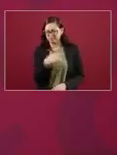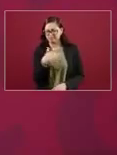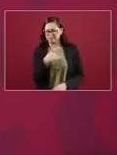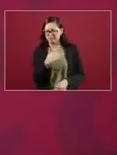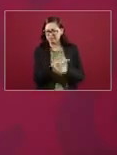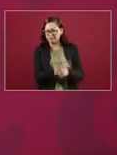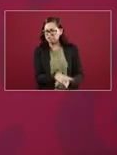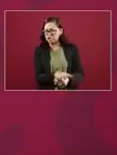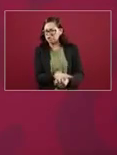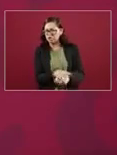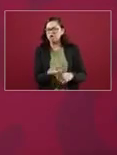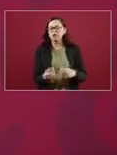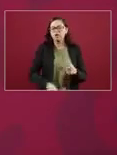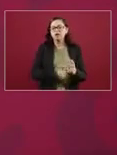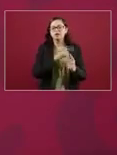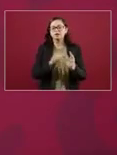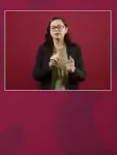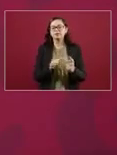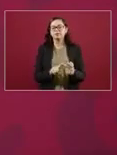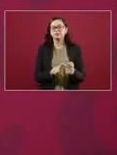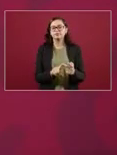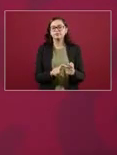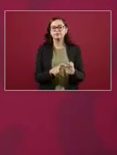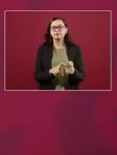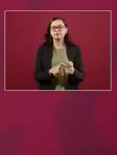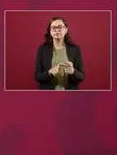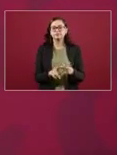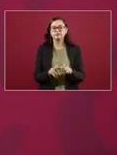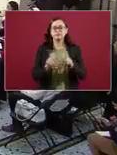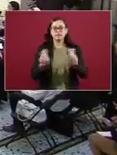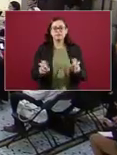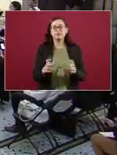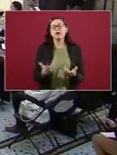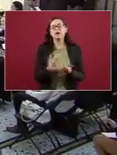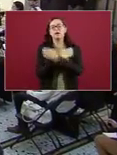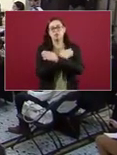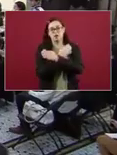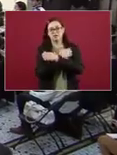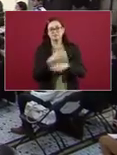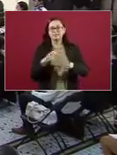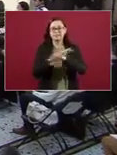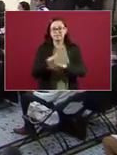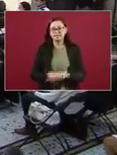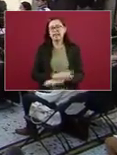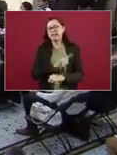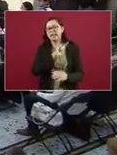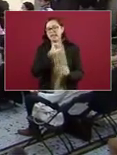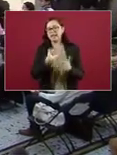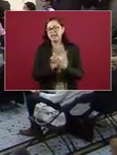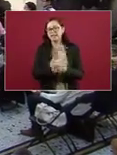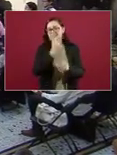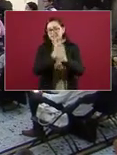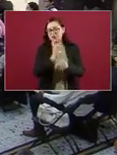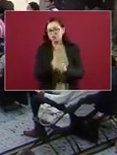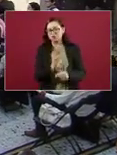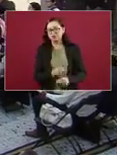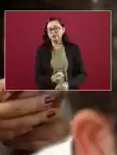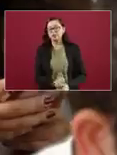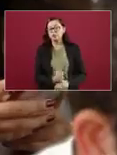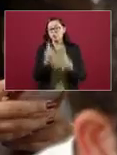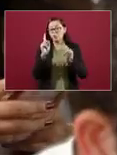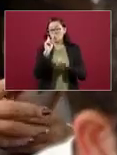Y también quería preguntarle sobre la reforma educativa y las leyes secundarias. Hay un punto que